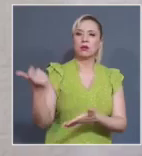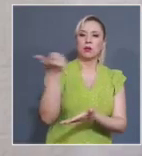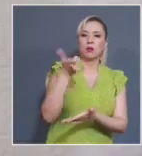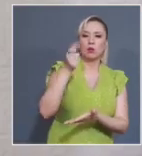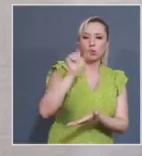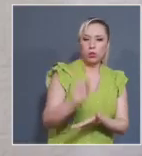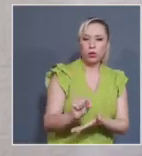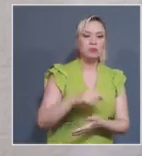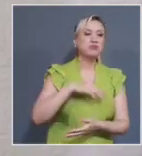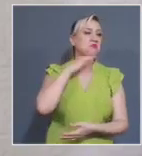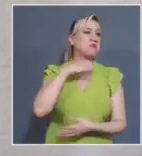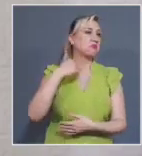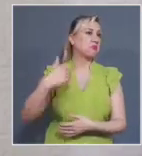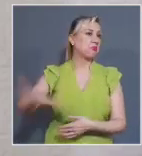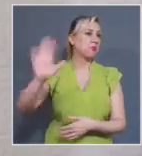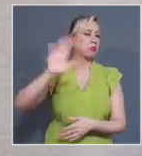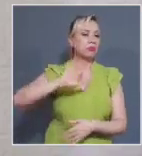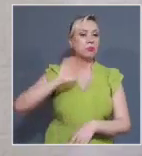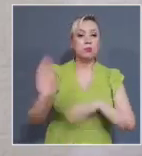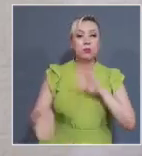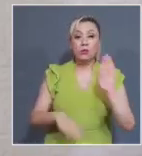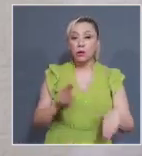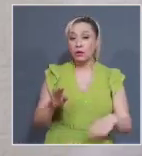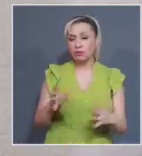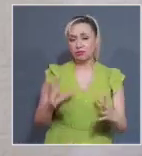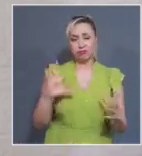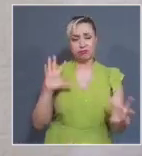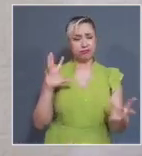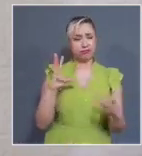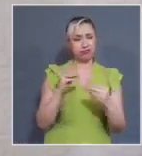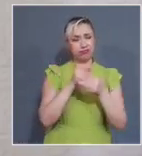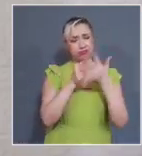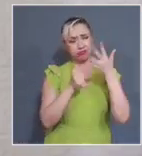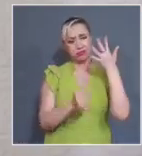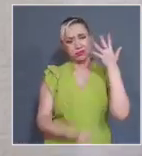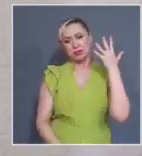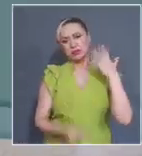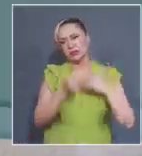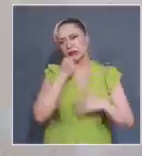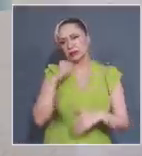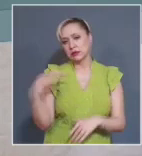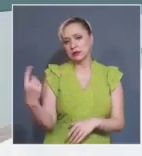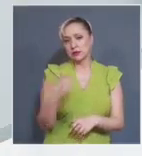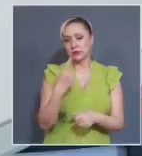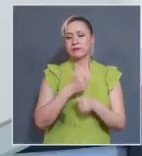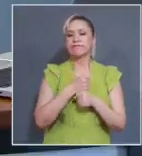bien entretejido. Para el canal del Poder Judicial de la Federación, Rosy García.